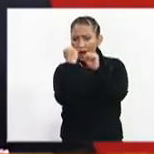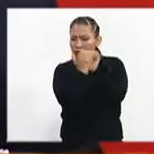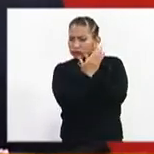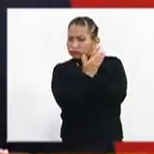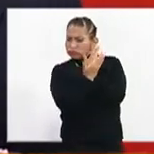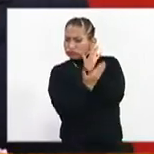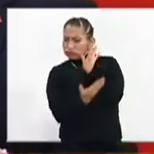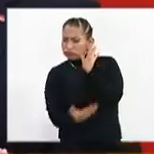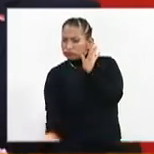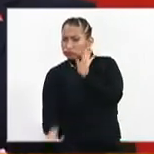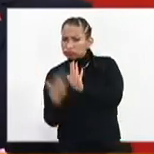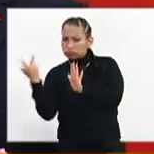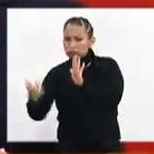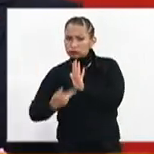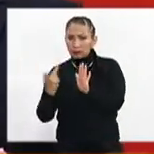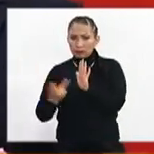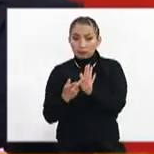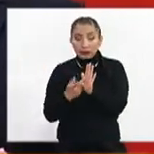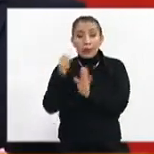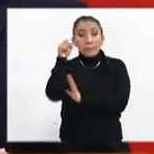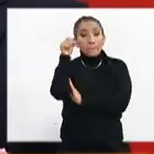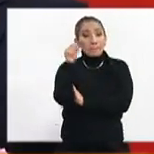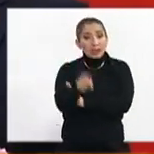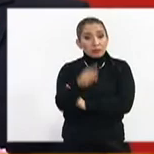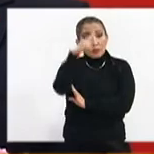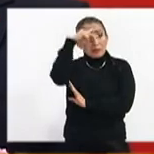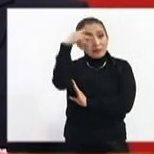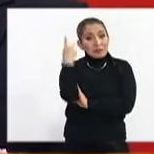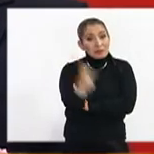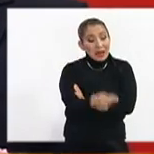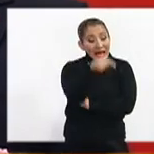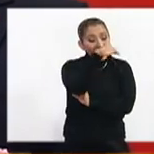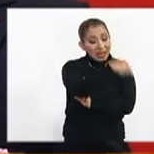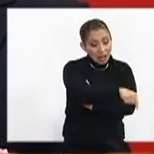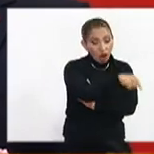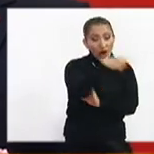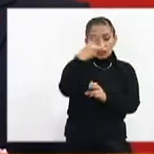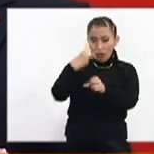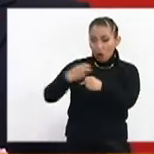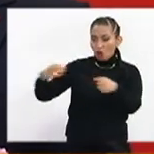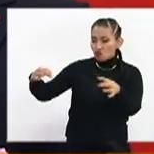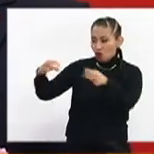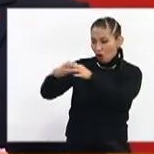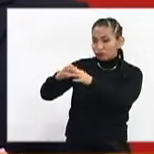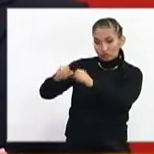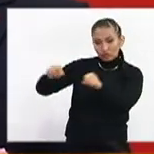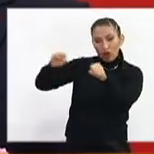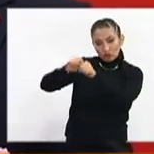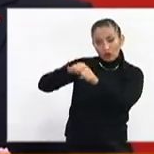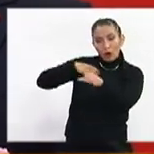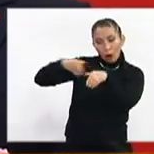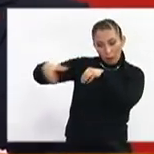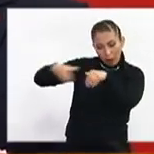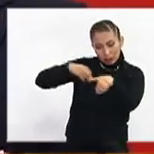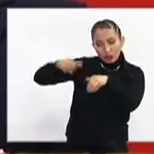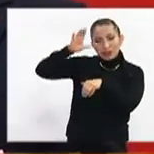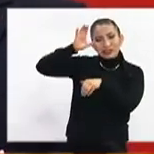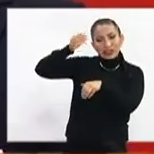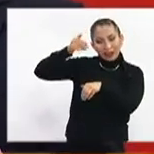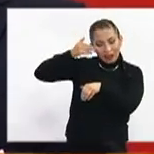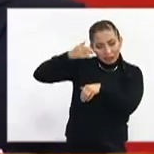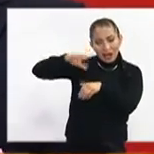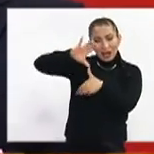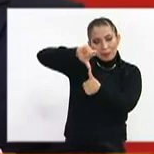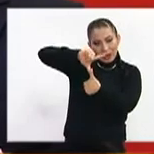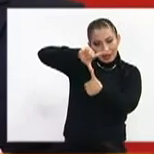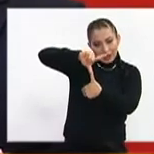años consecutivos y a su vez México el segundo mayor socio comercial de China